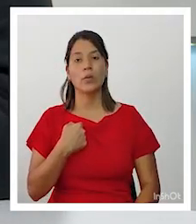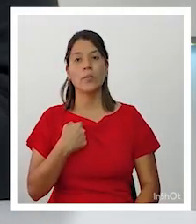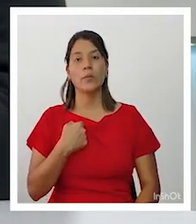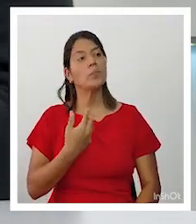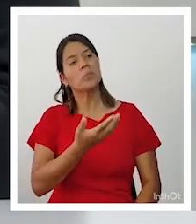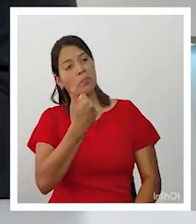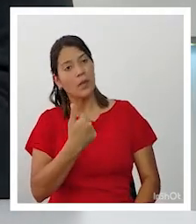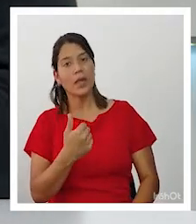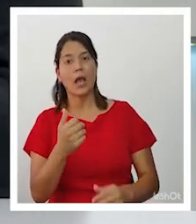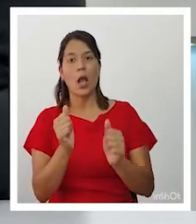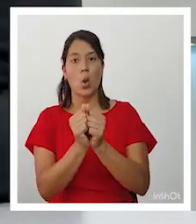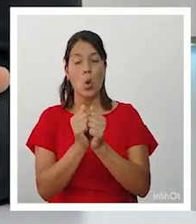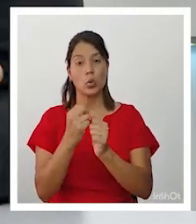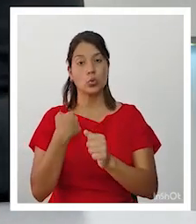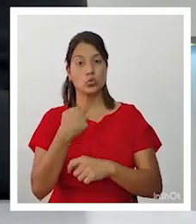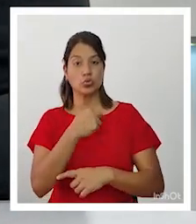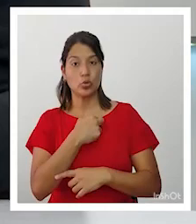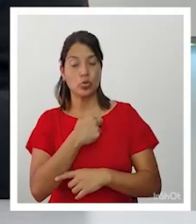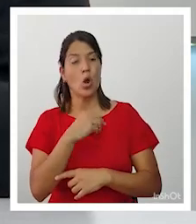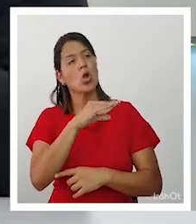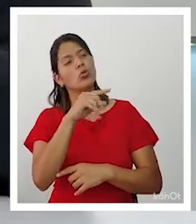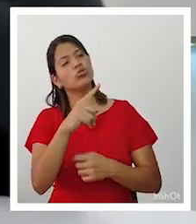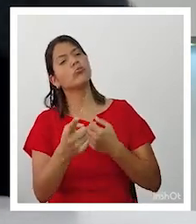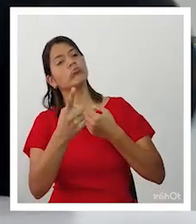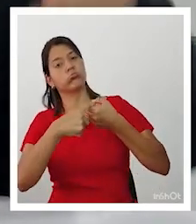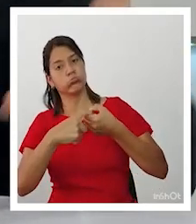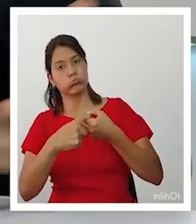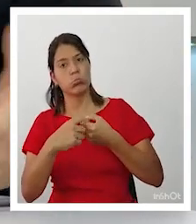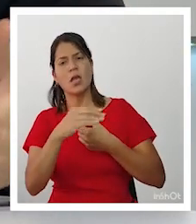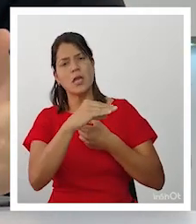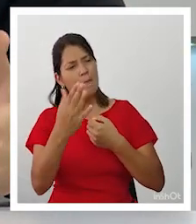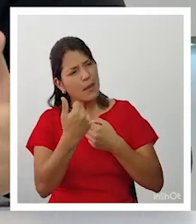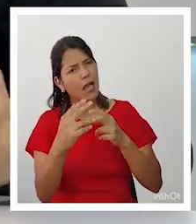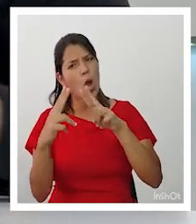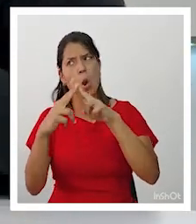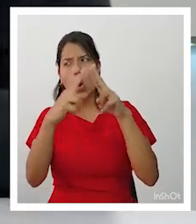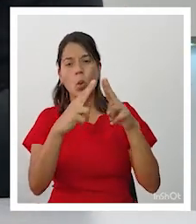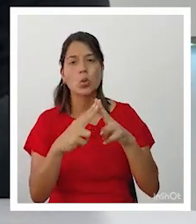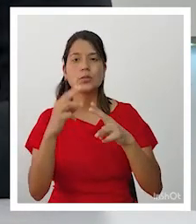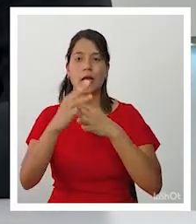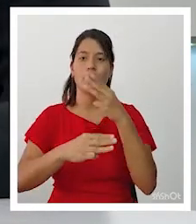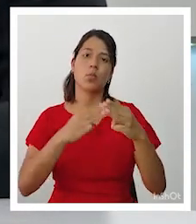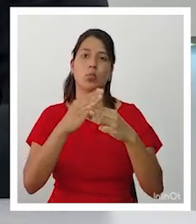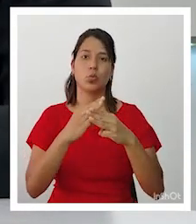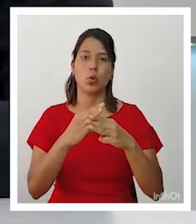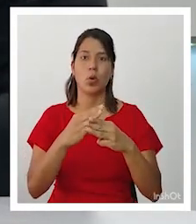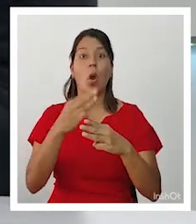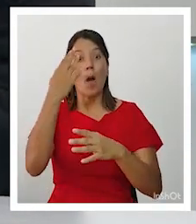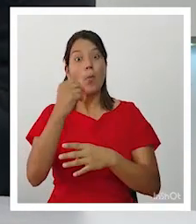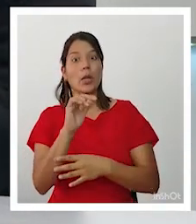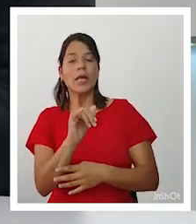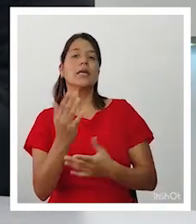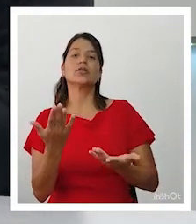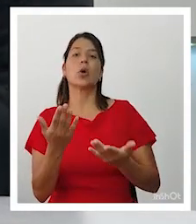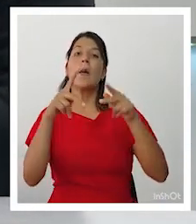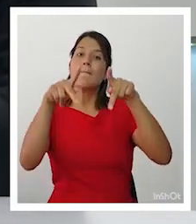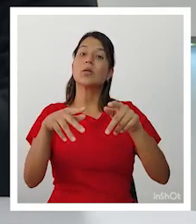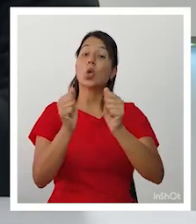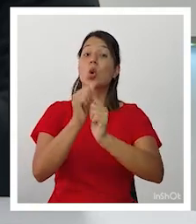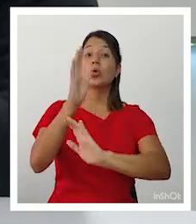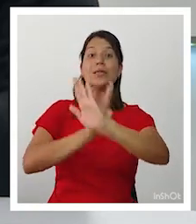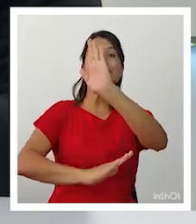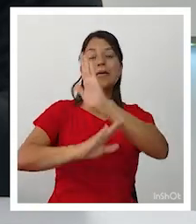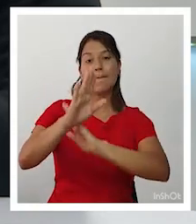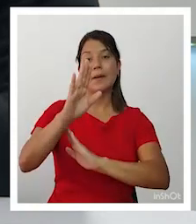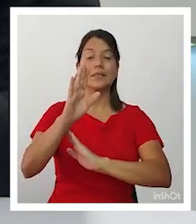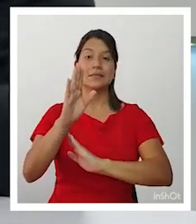venga con nosotros y sea parte de esto y conozca el mundo. Porque eso es, la población con discapacidad que